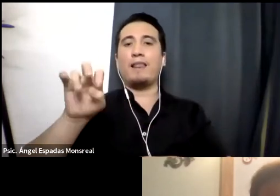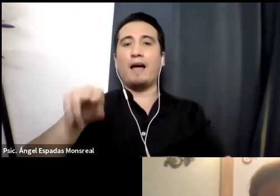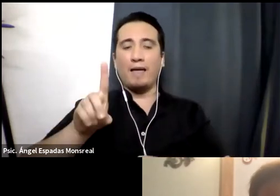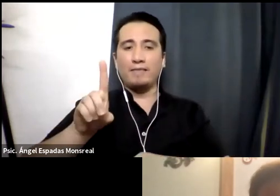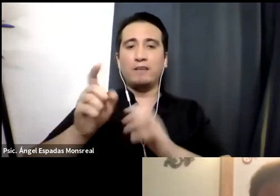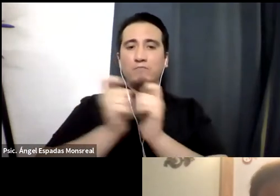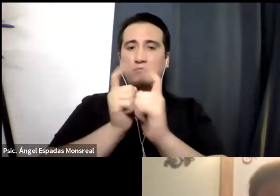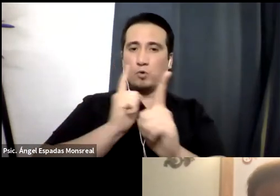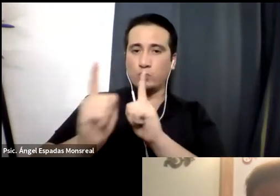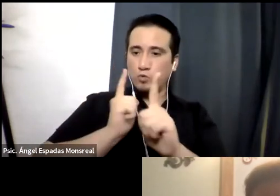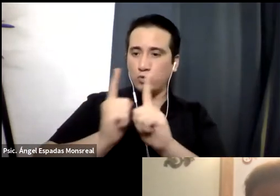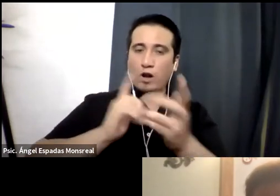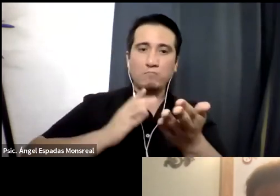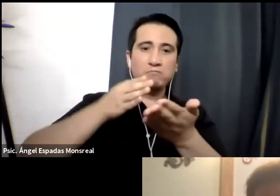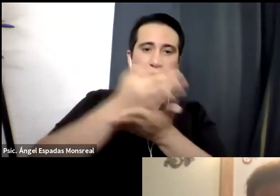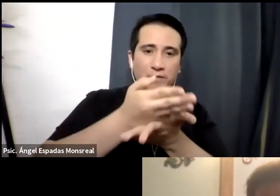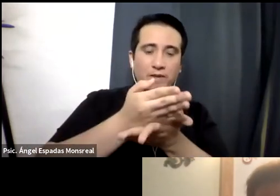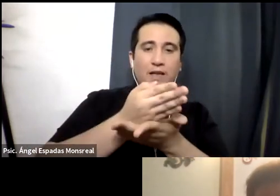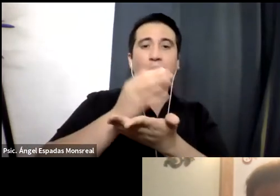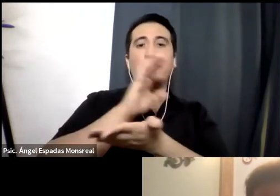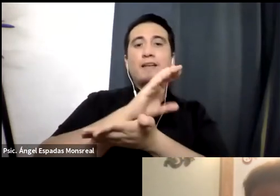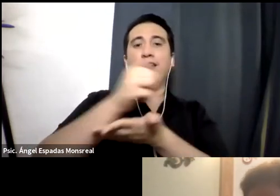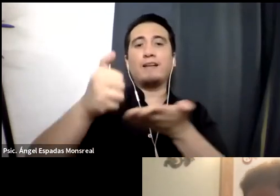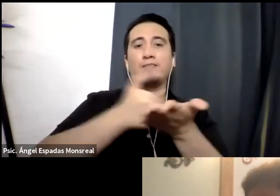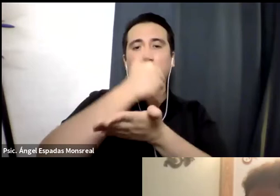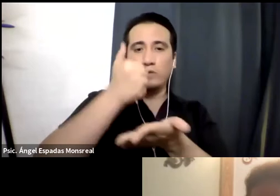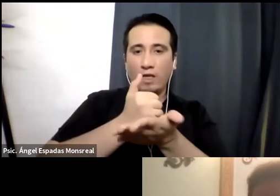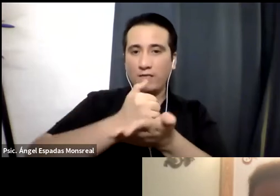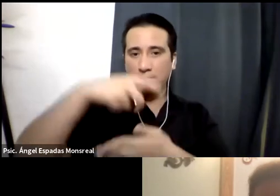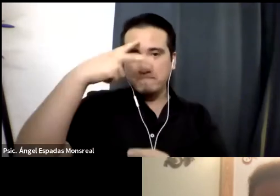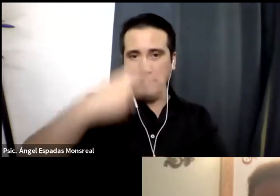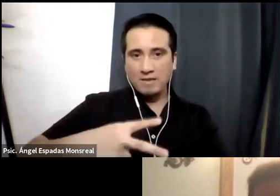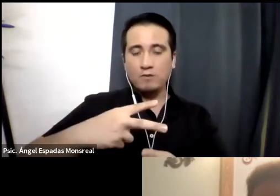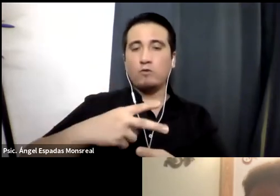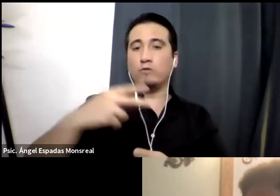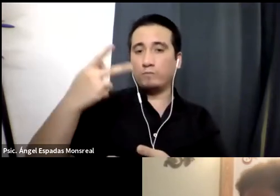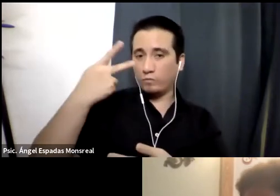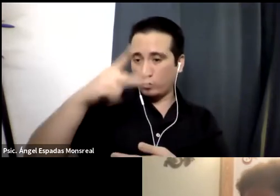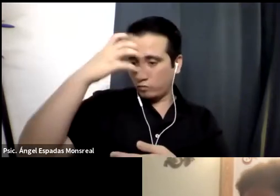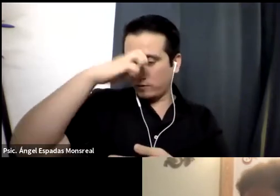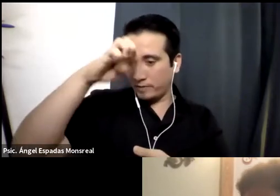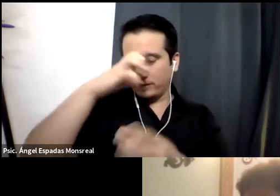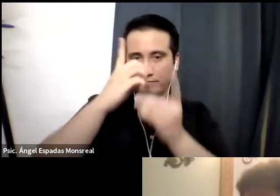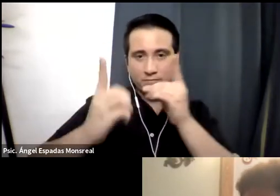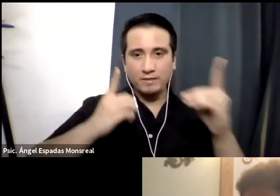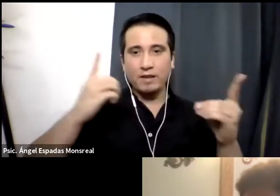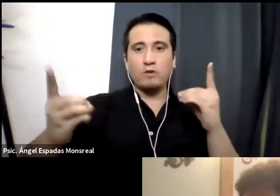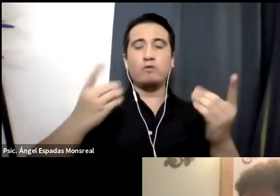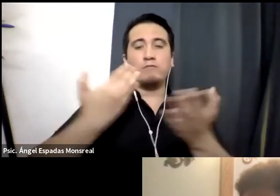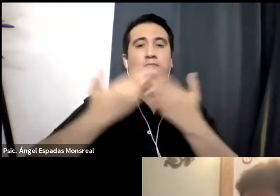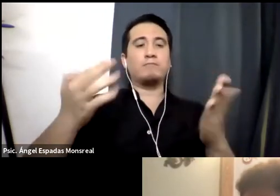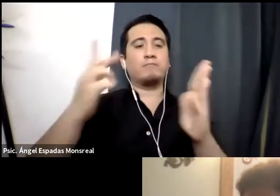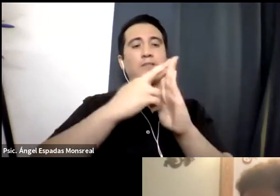consultora sobre accesibilidad con sede en la Ciudad de México. Su experiencia ha sido en el desarrollo y actualización de reglamentos